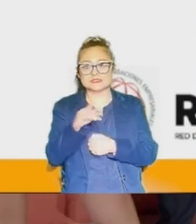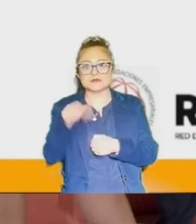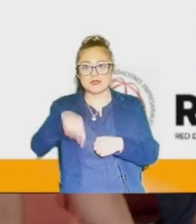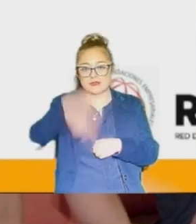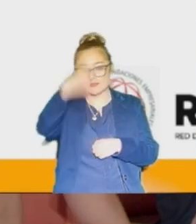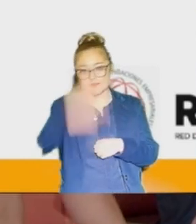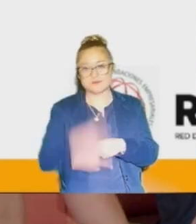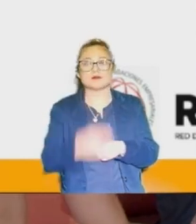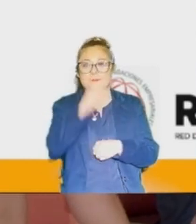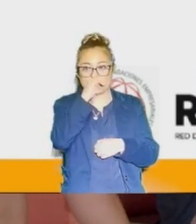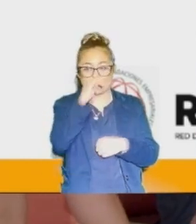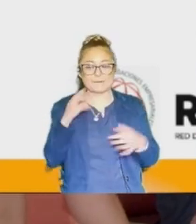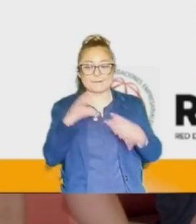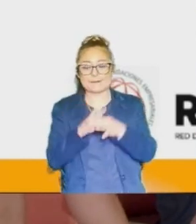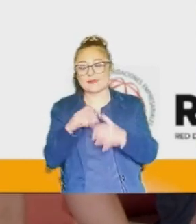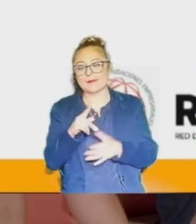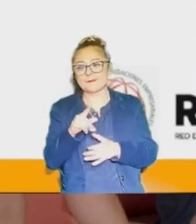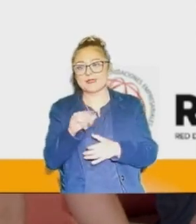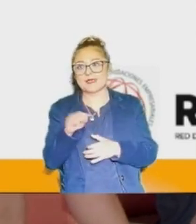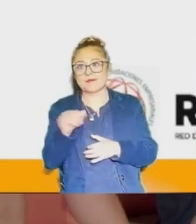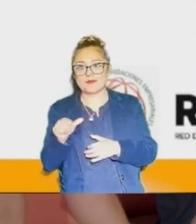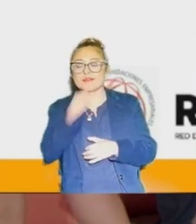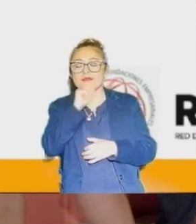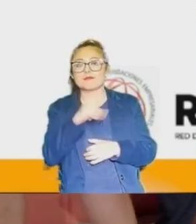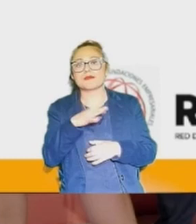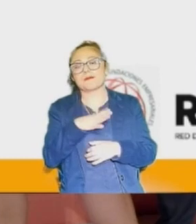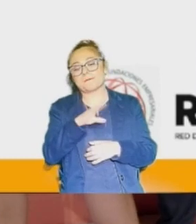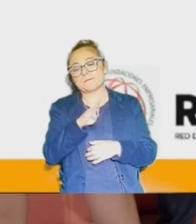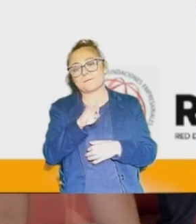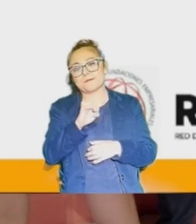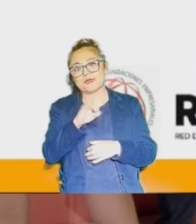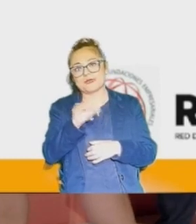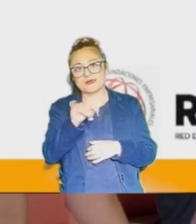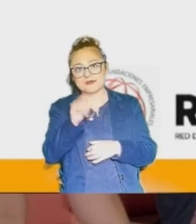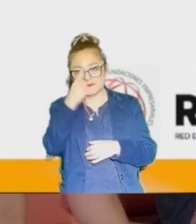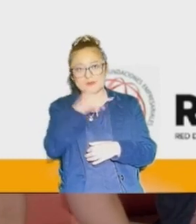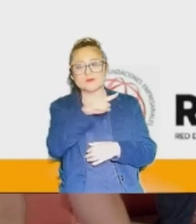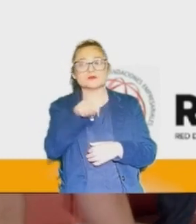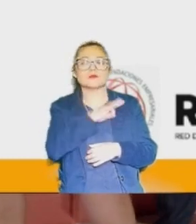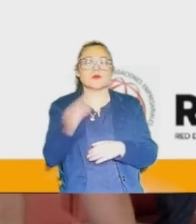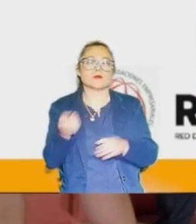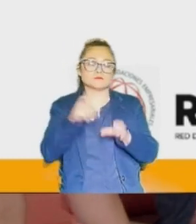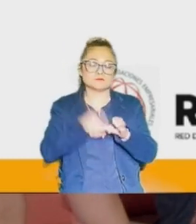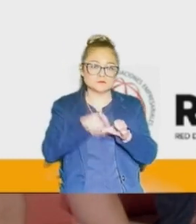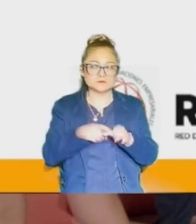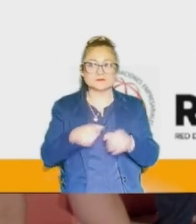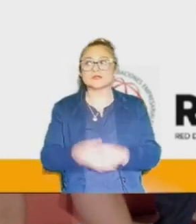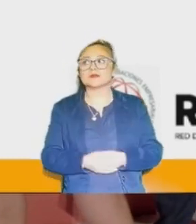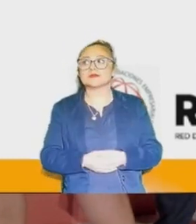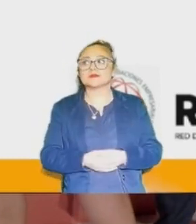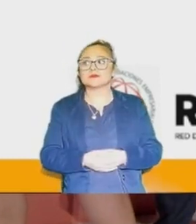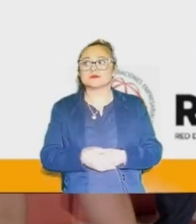CREANA, nos van a dar unas becas para que ustedes puedan tener acceso a la plataforma de CREANA